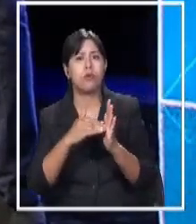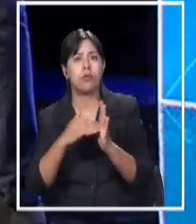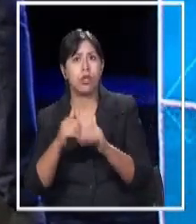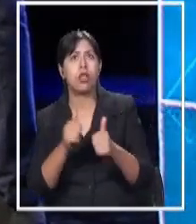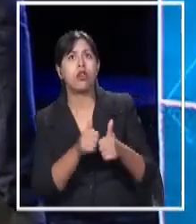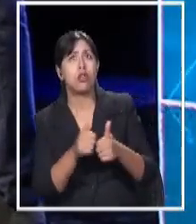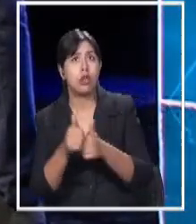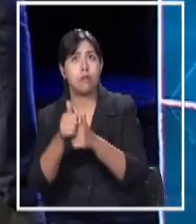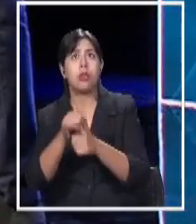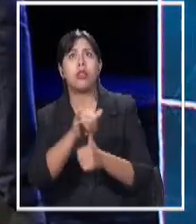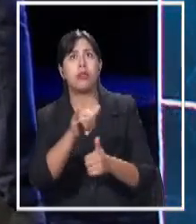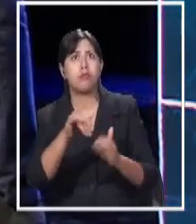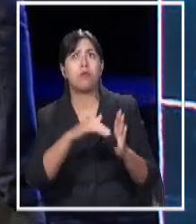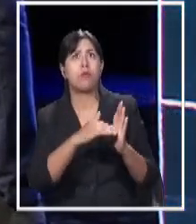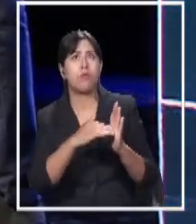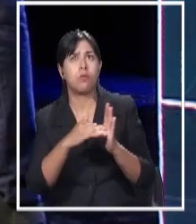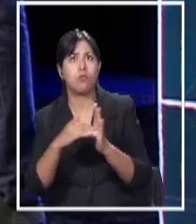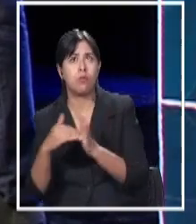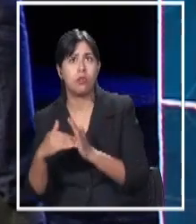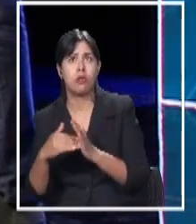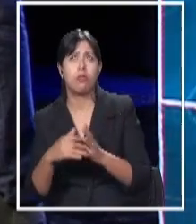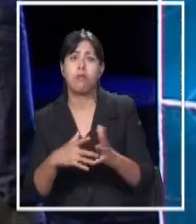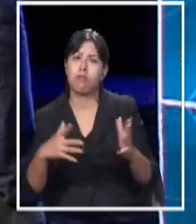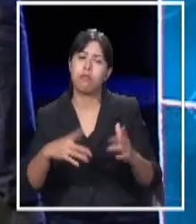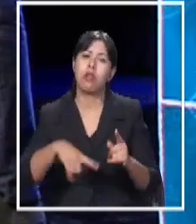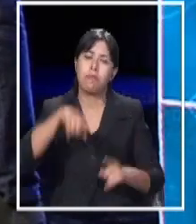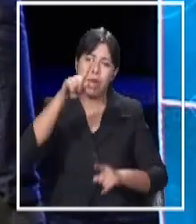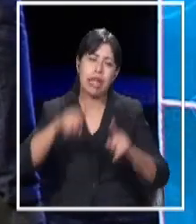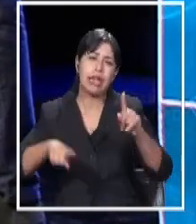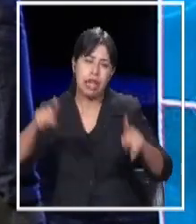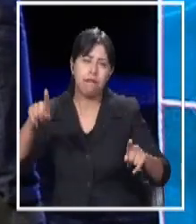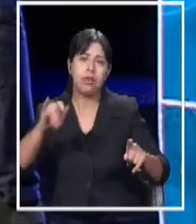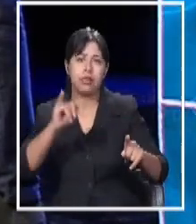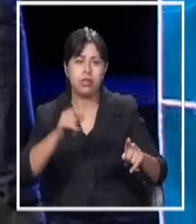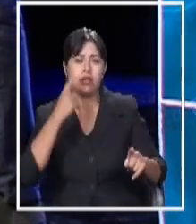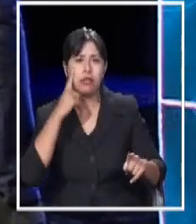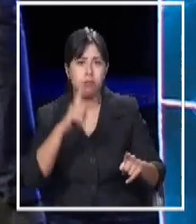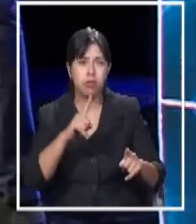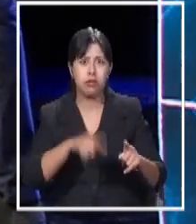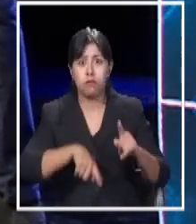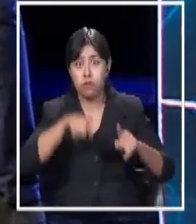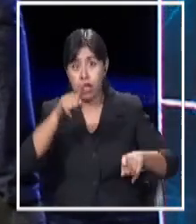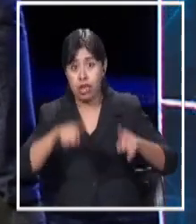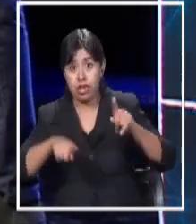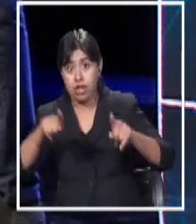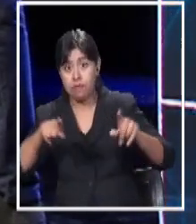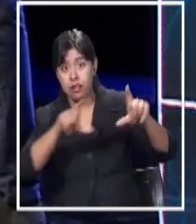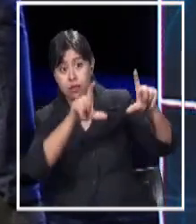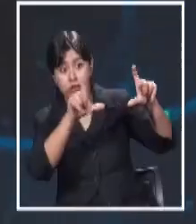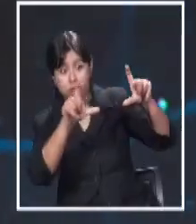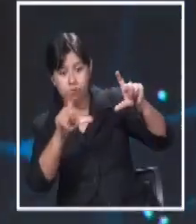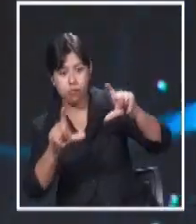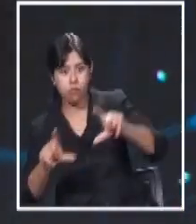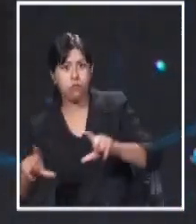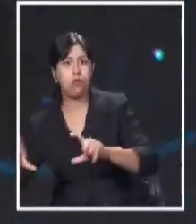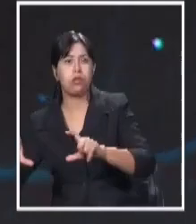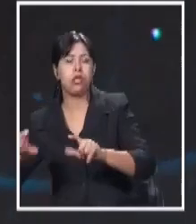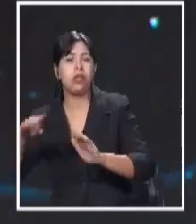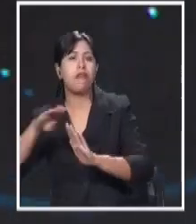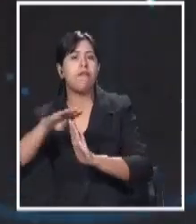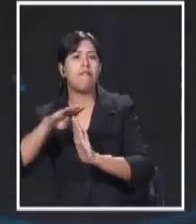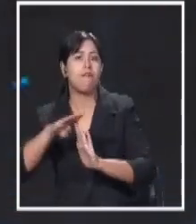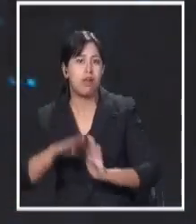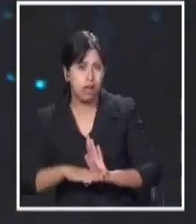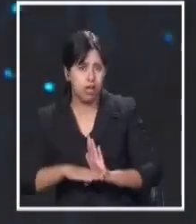seguimiento. Existe todavía alta variabilidad, pero la banda de la variabilidad bajó. ¿Sí? Entonces